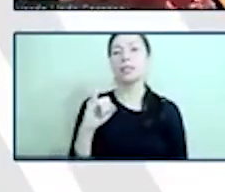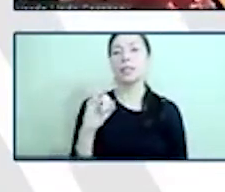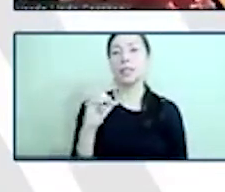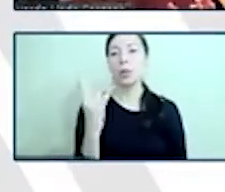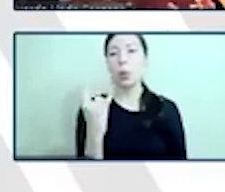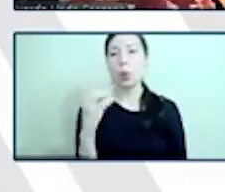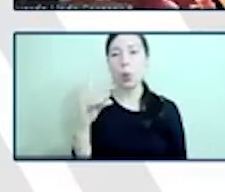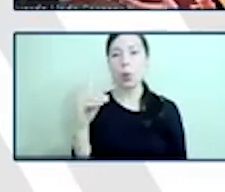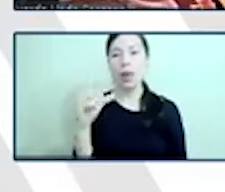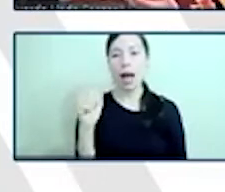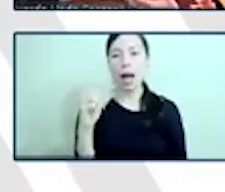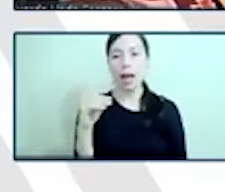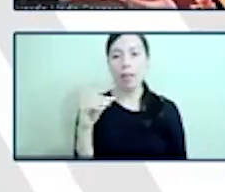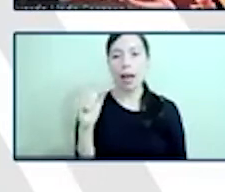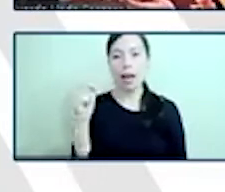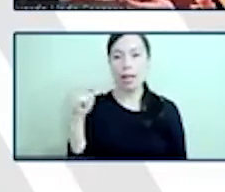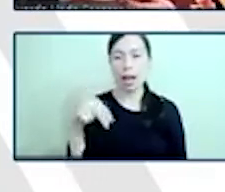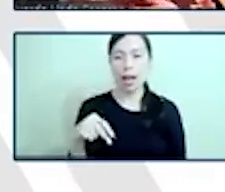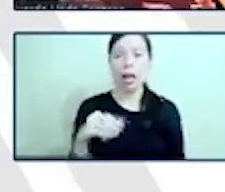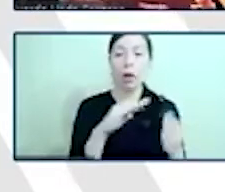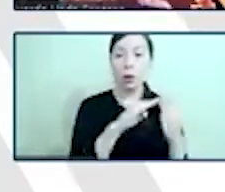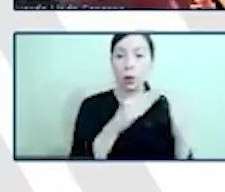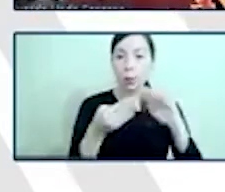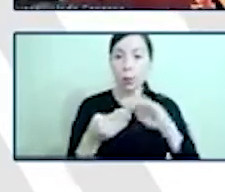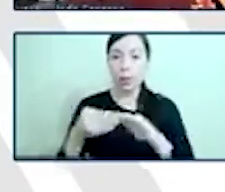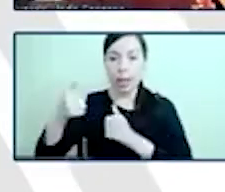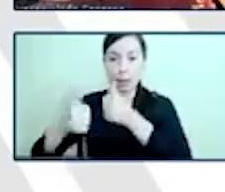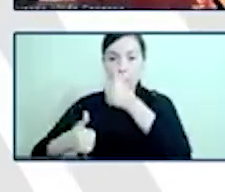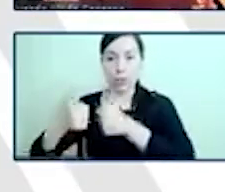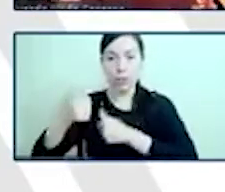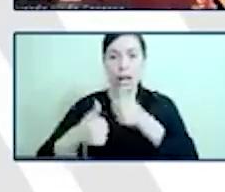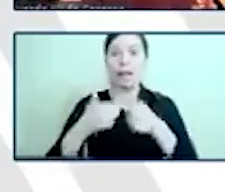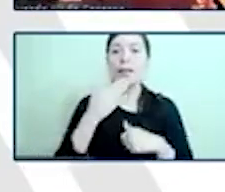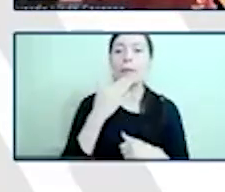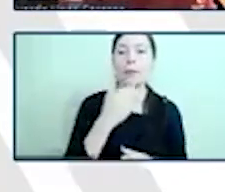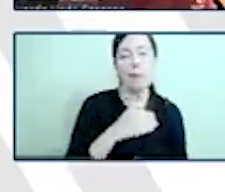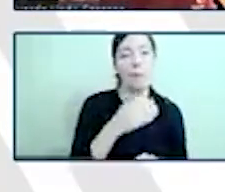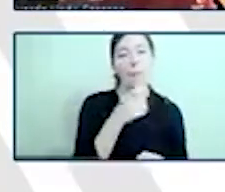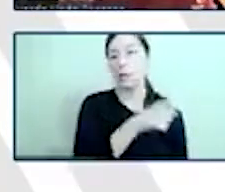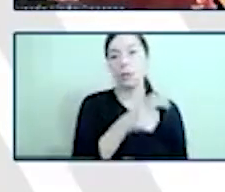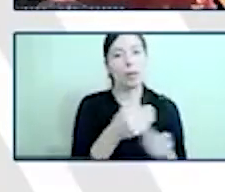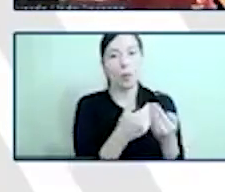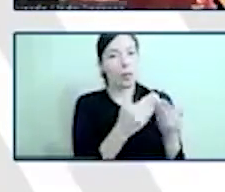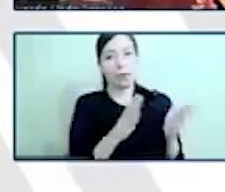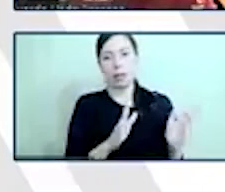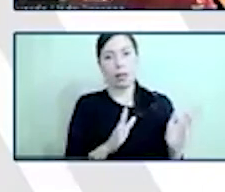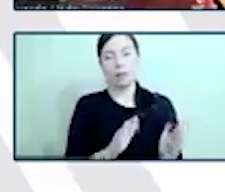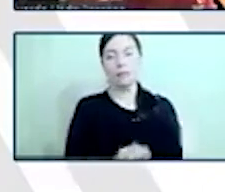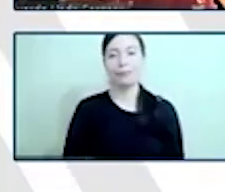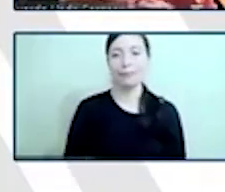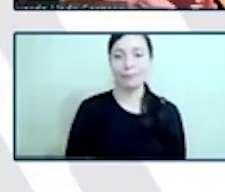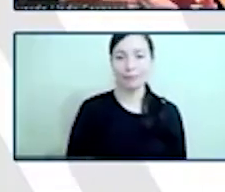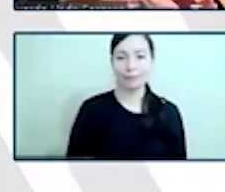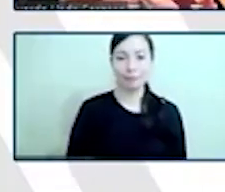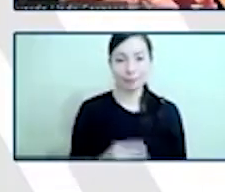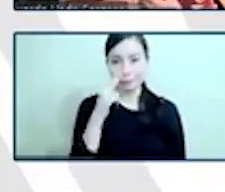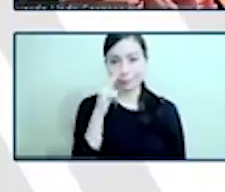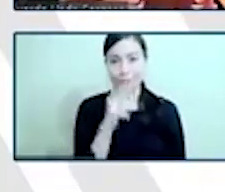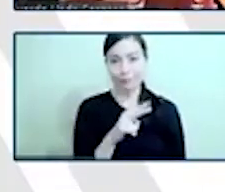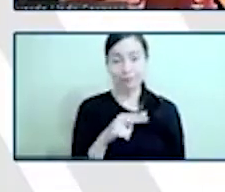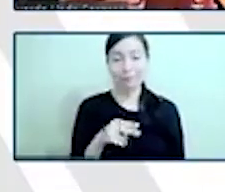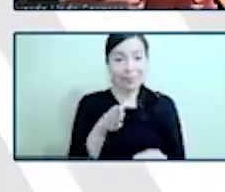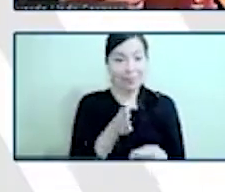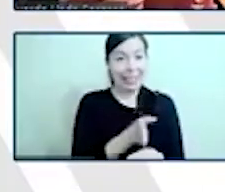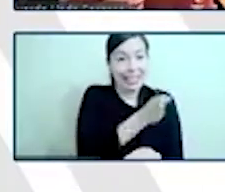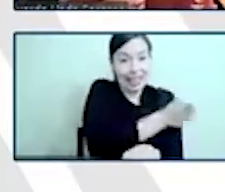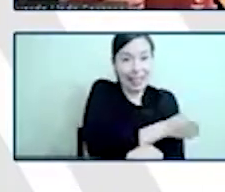y la comunidad de público general. Pero como pueden ver a la izquierda, la